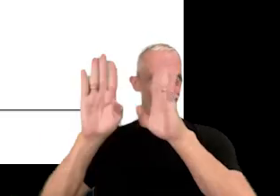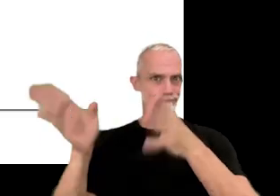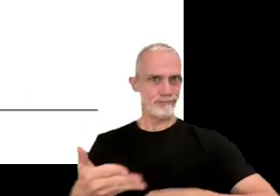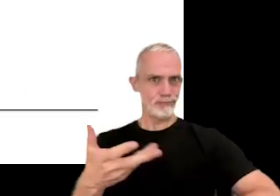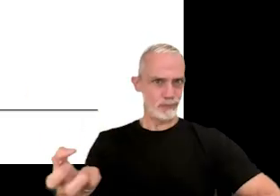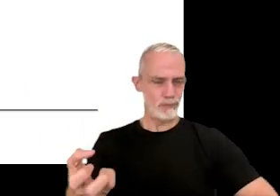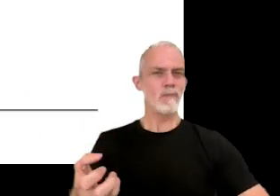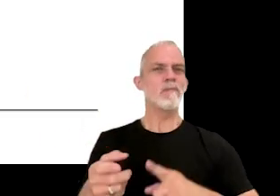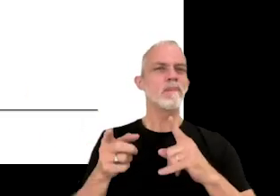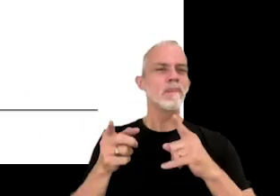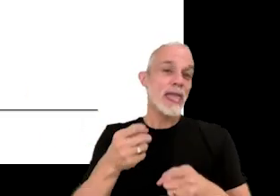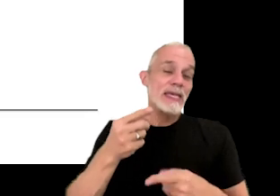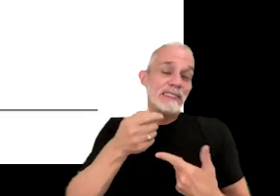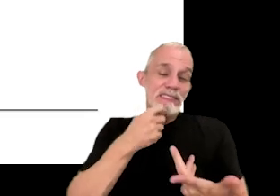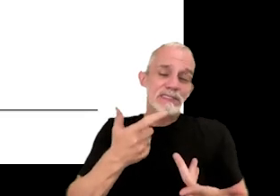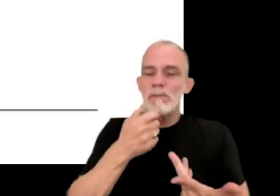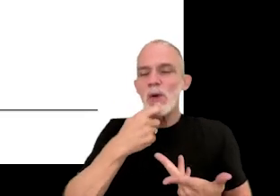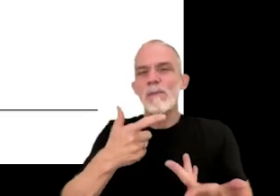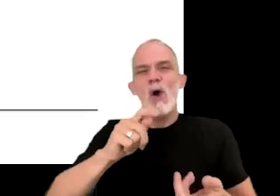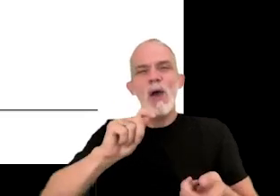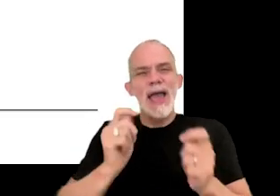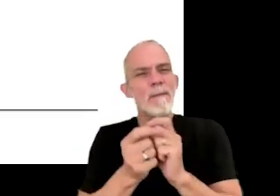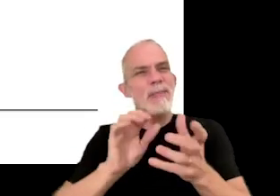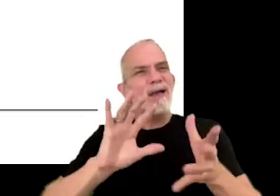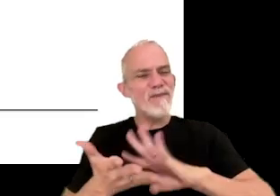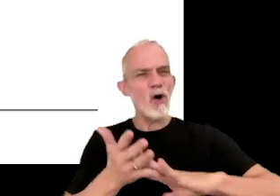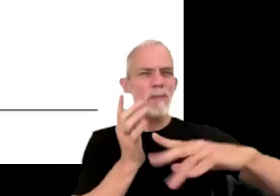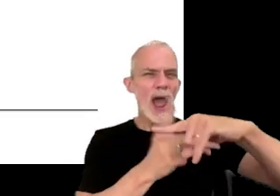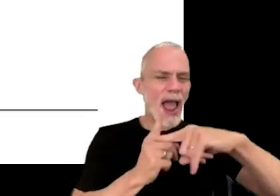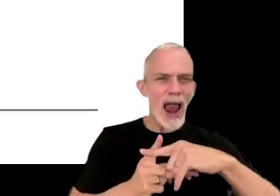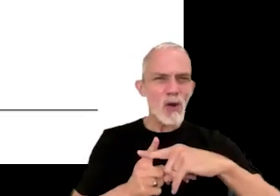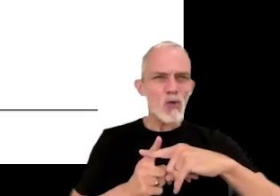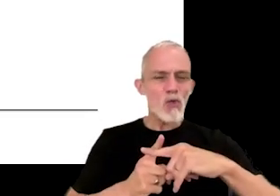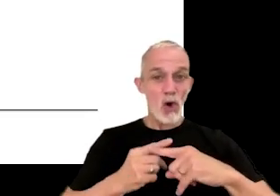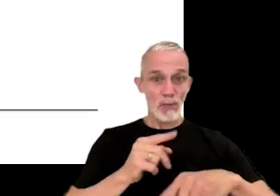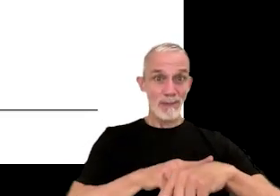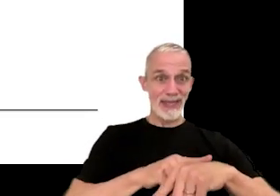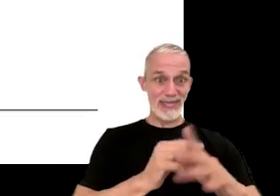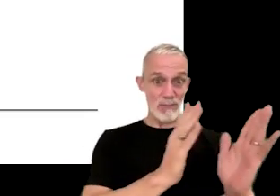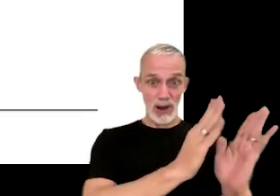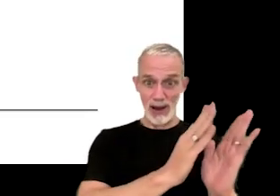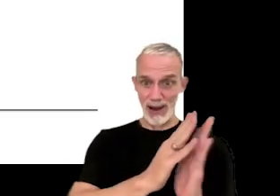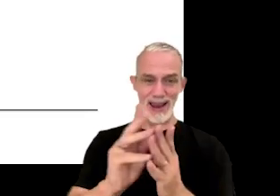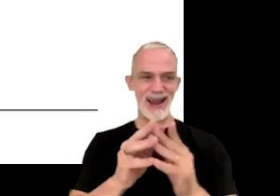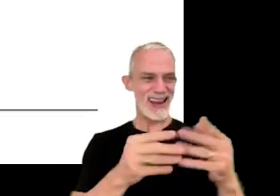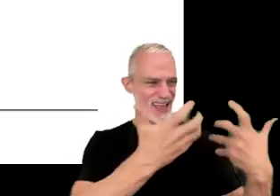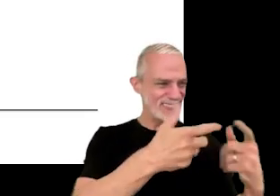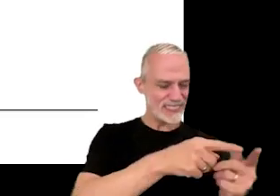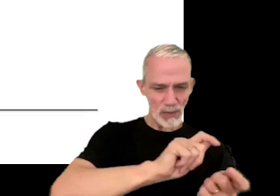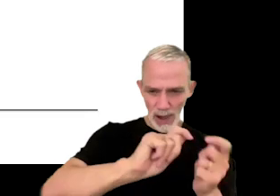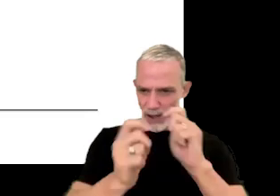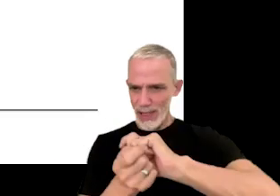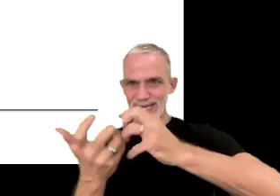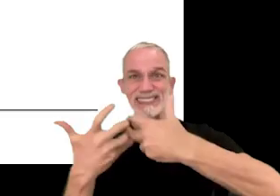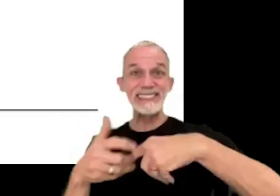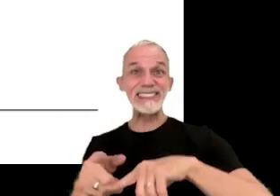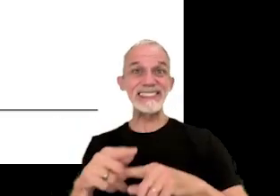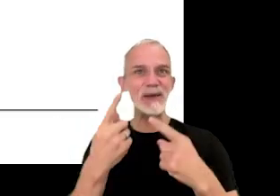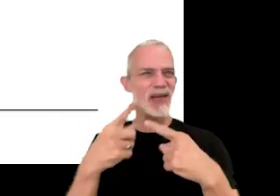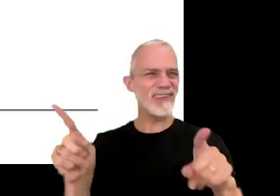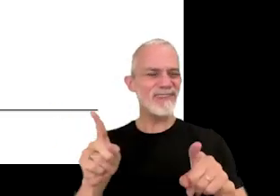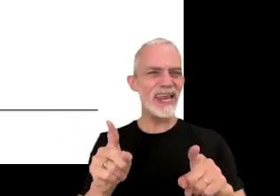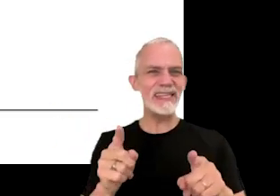si como cambia el método de cálculo por la transición de un mecanismo a otro, el